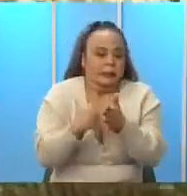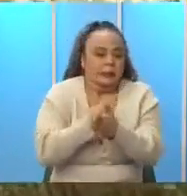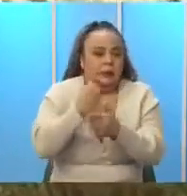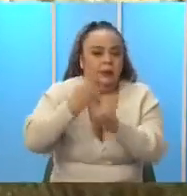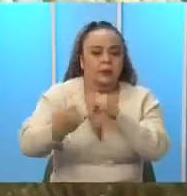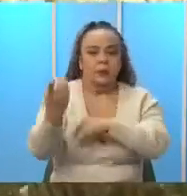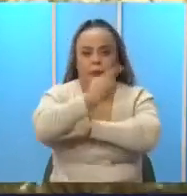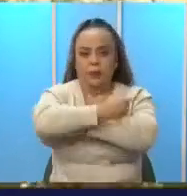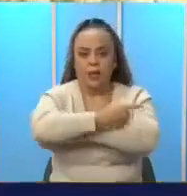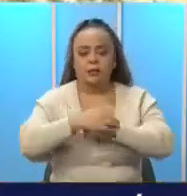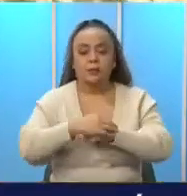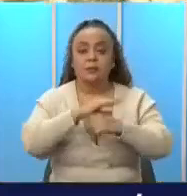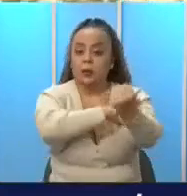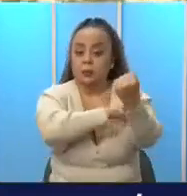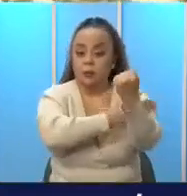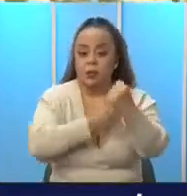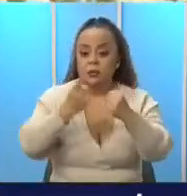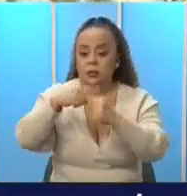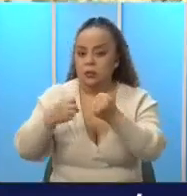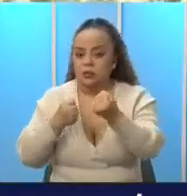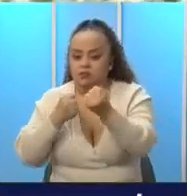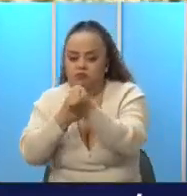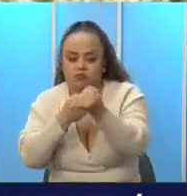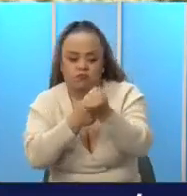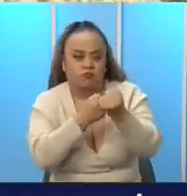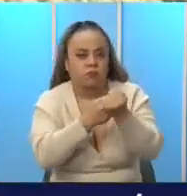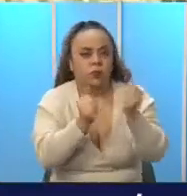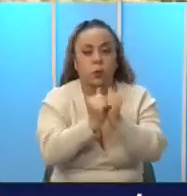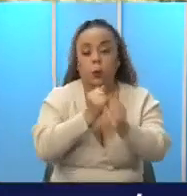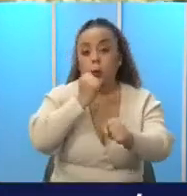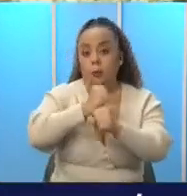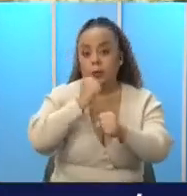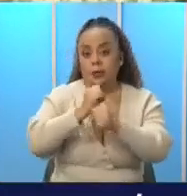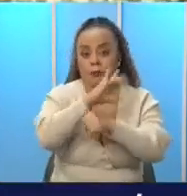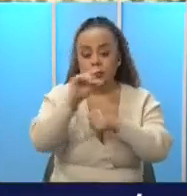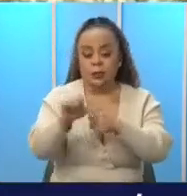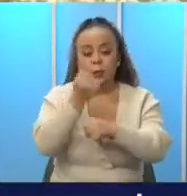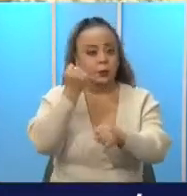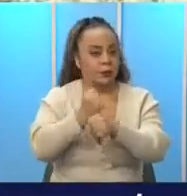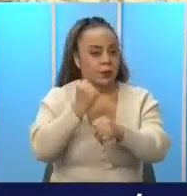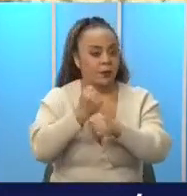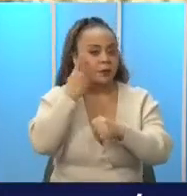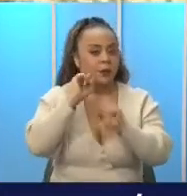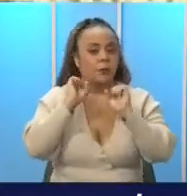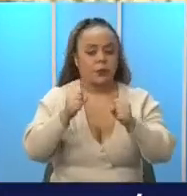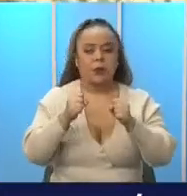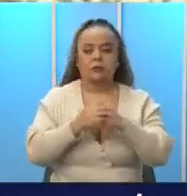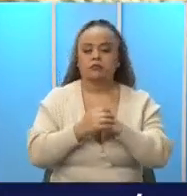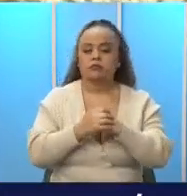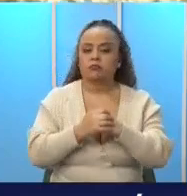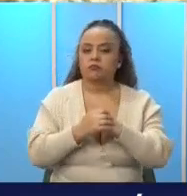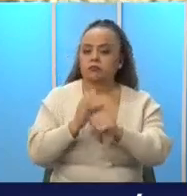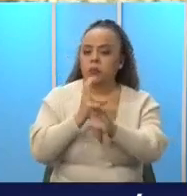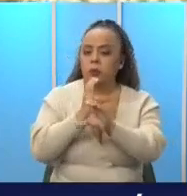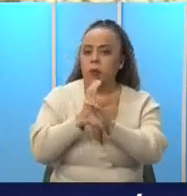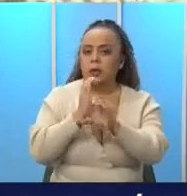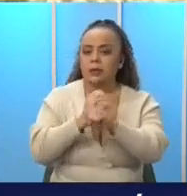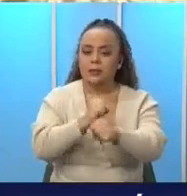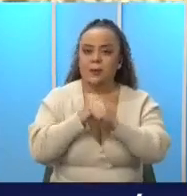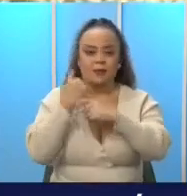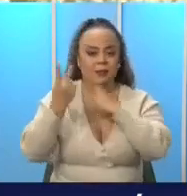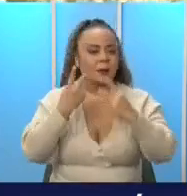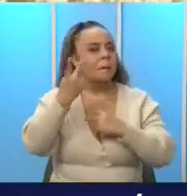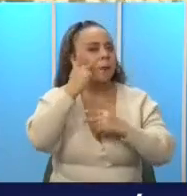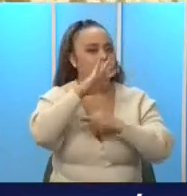días las autoridades están reforzando con operativos y otros trabajos para intentar velar por la seguridad de los vecinos vamos a ver